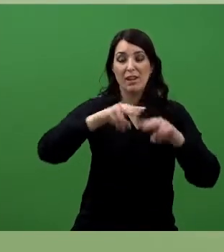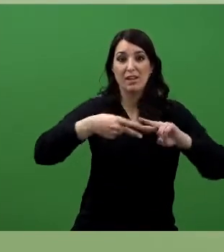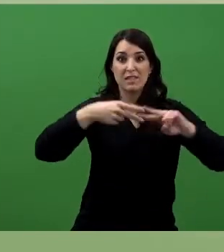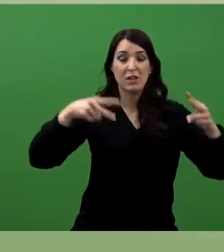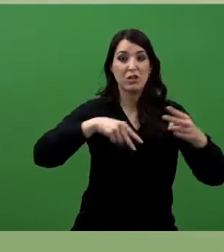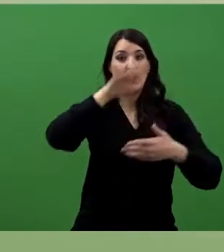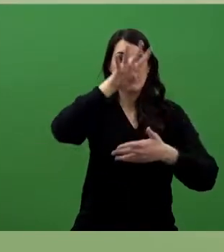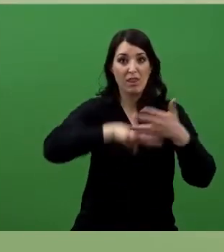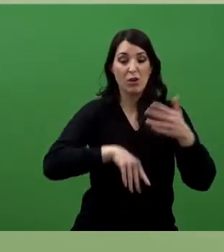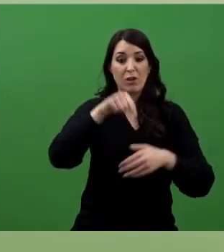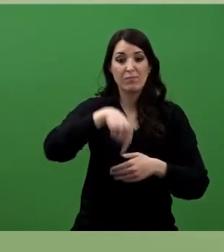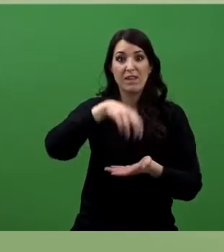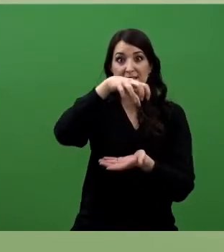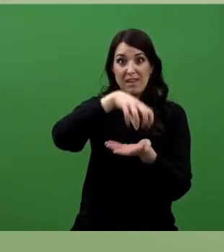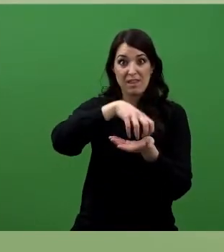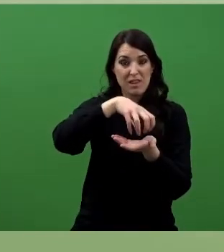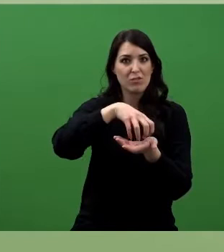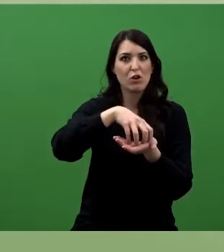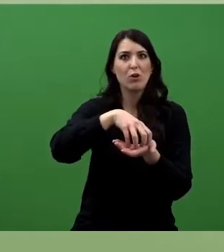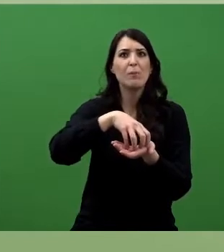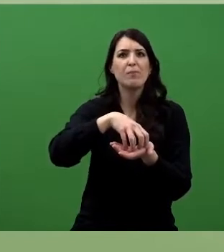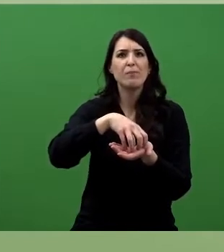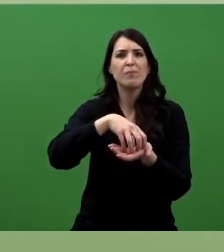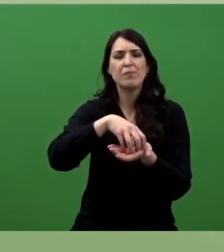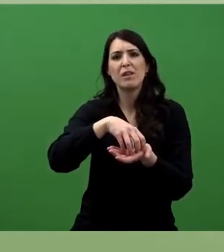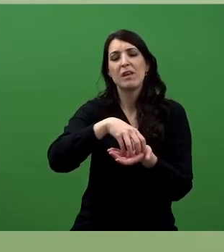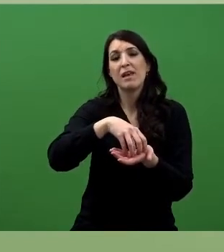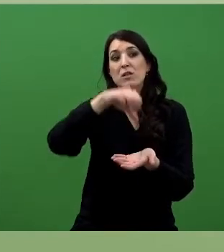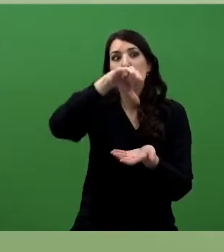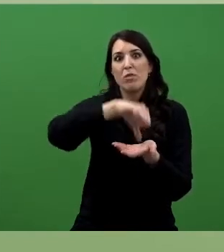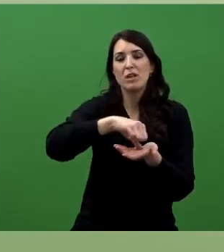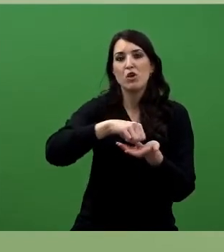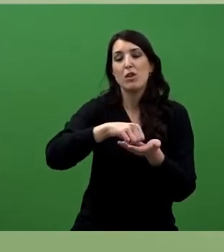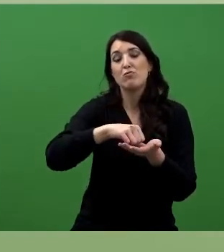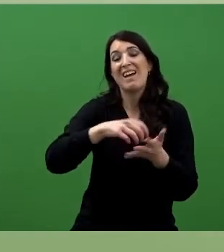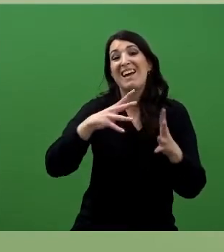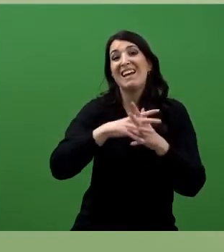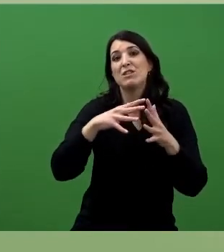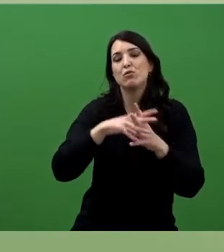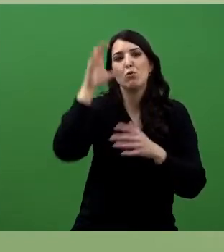Barcelona, y este centro es un nodo de una infraestructura científico-técnica o